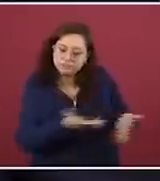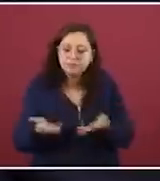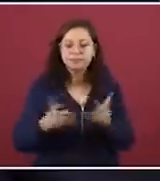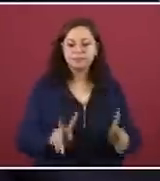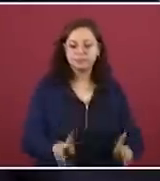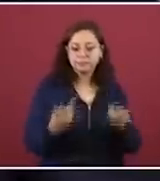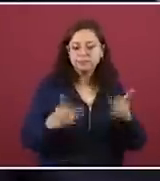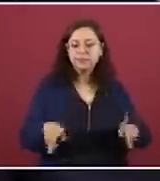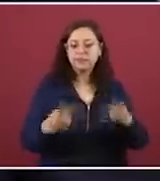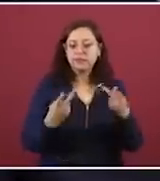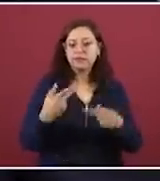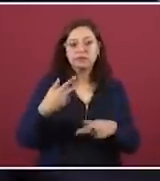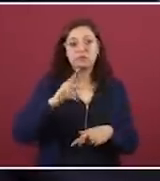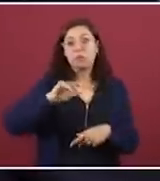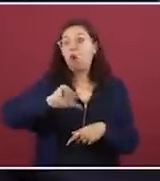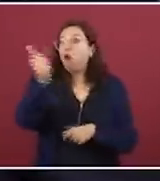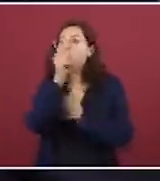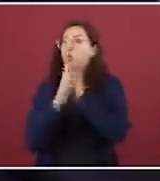Lleva tiempo.